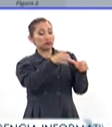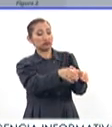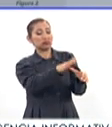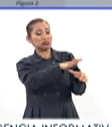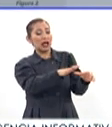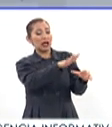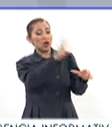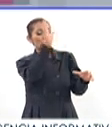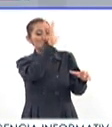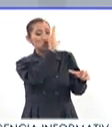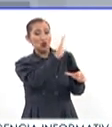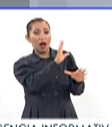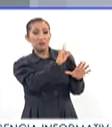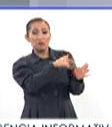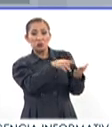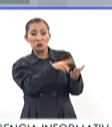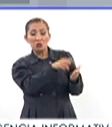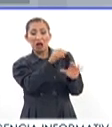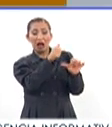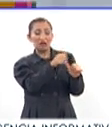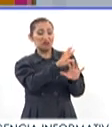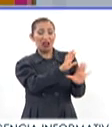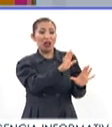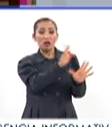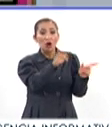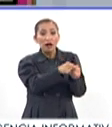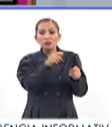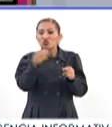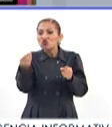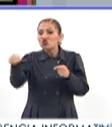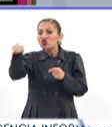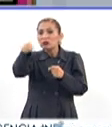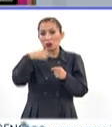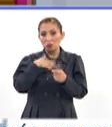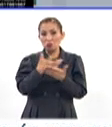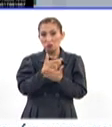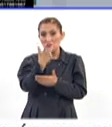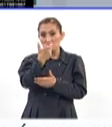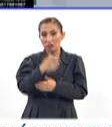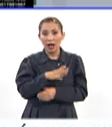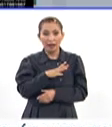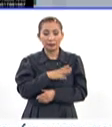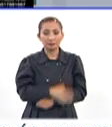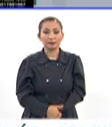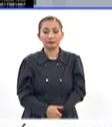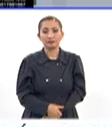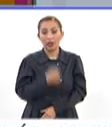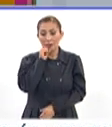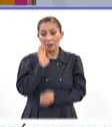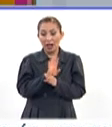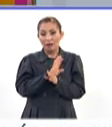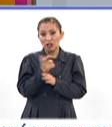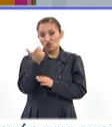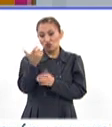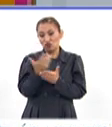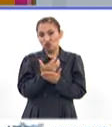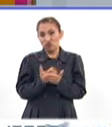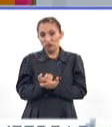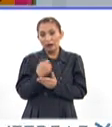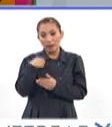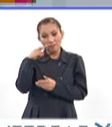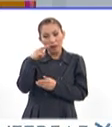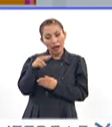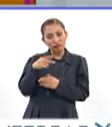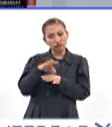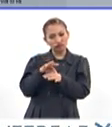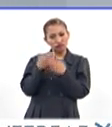puro sector cultural, en realidad es un beneficio económico para muchos sectores. Claro, además un beneficio económico que se tiene que ver